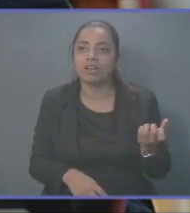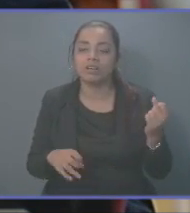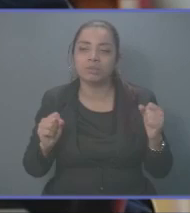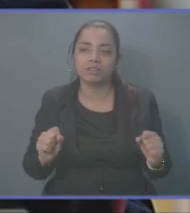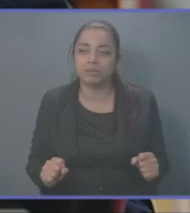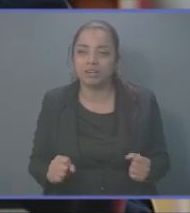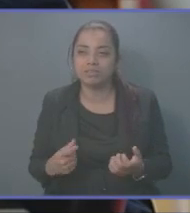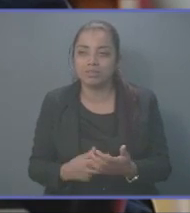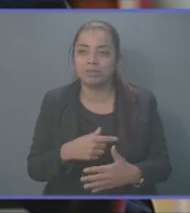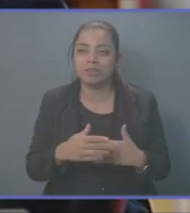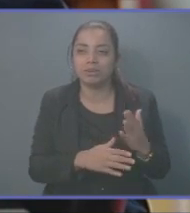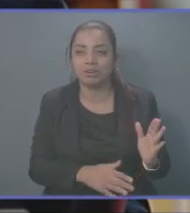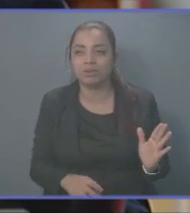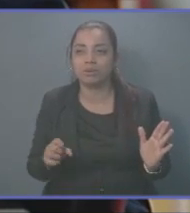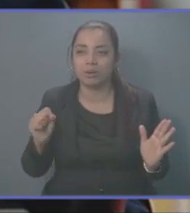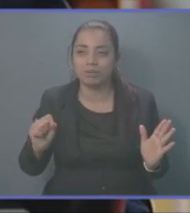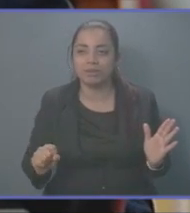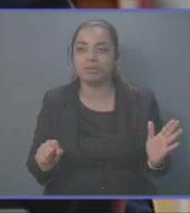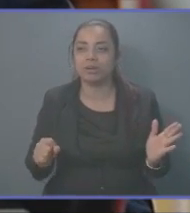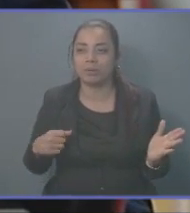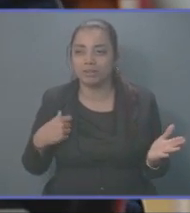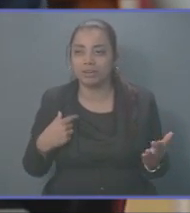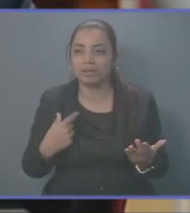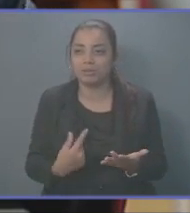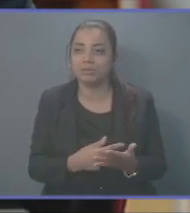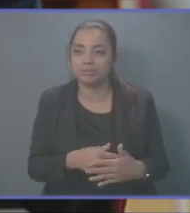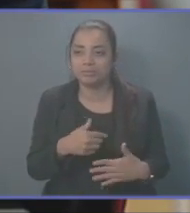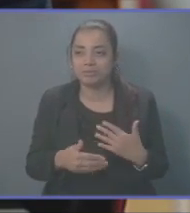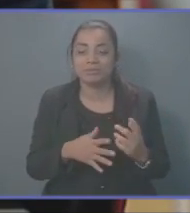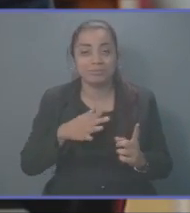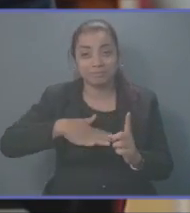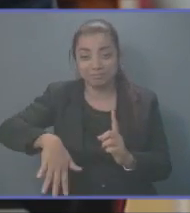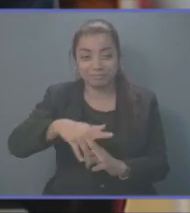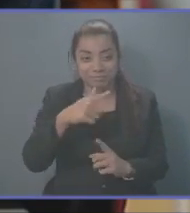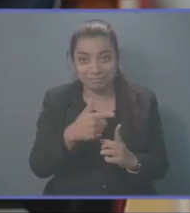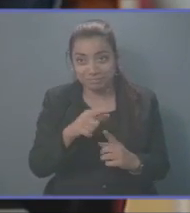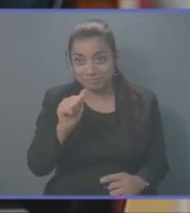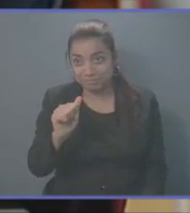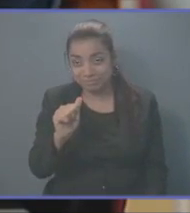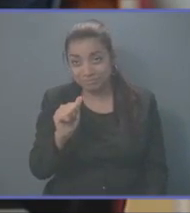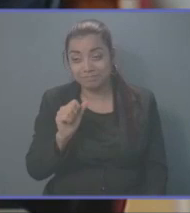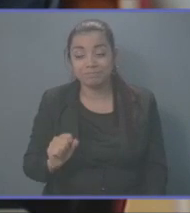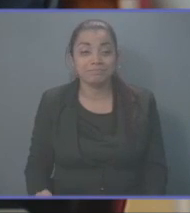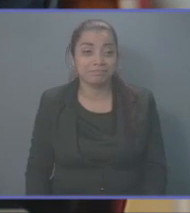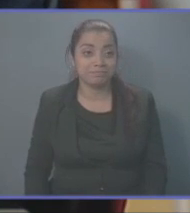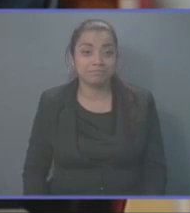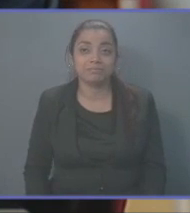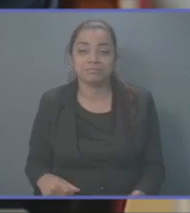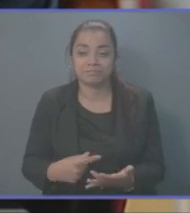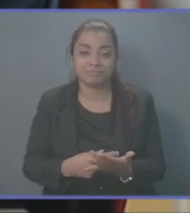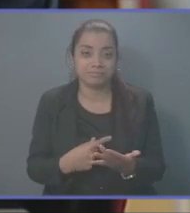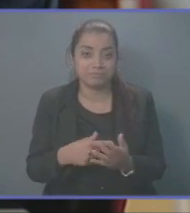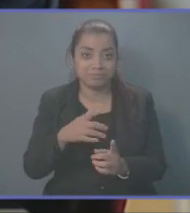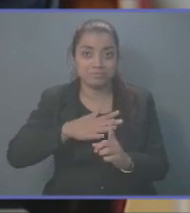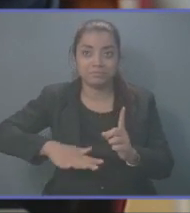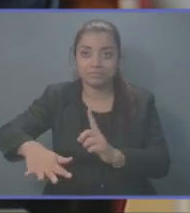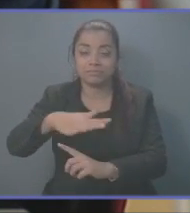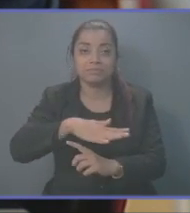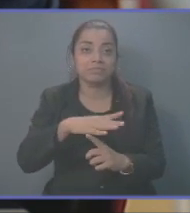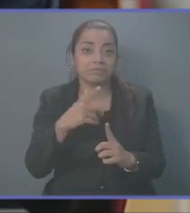artículos 3, 4, 5 procedentes, siendo estos los siguientes. A. Para las situaciones previstas en los